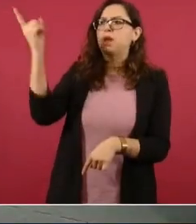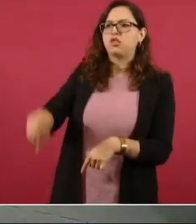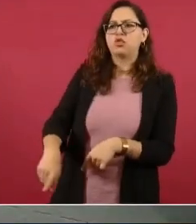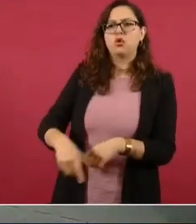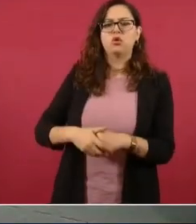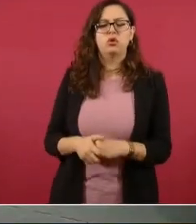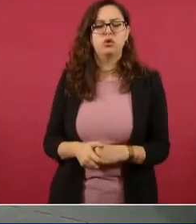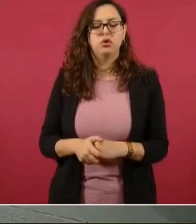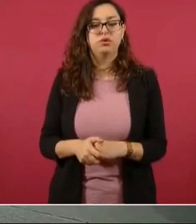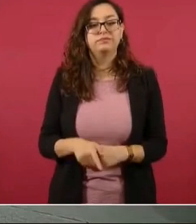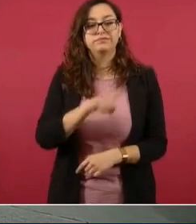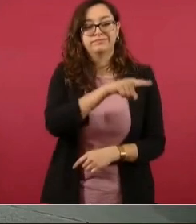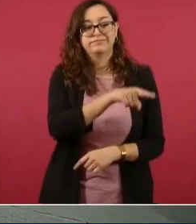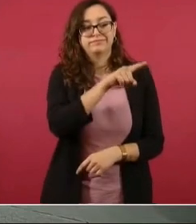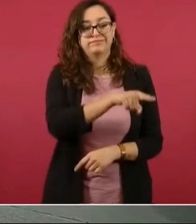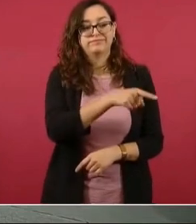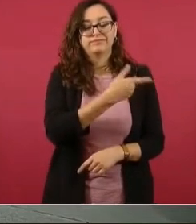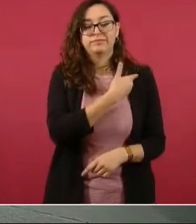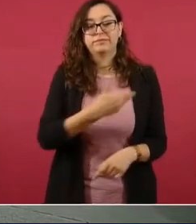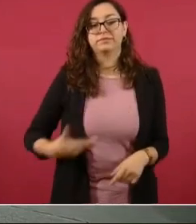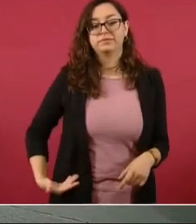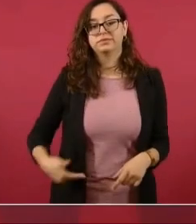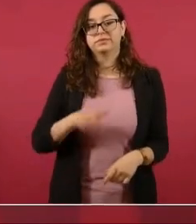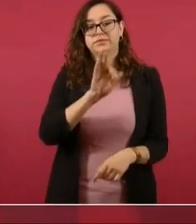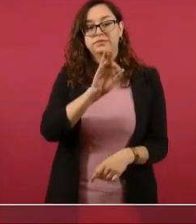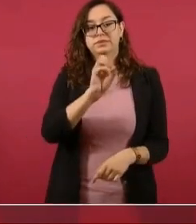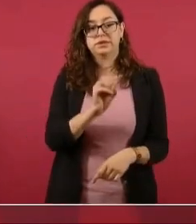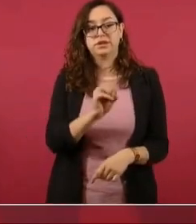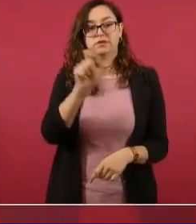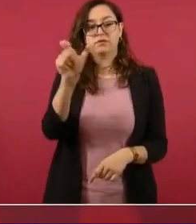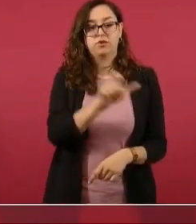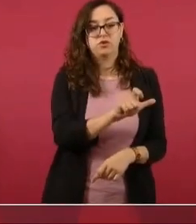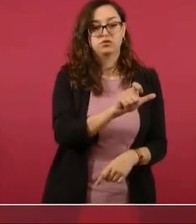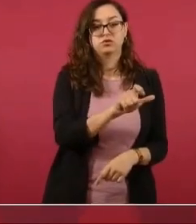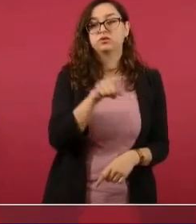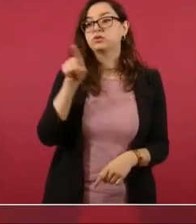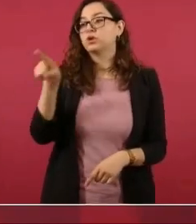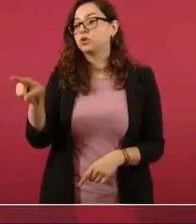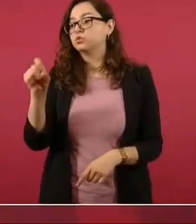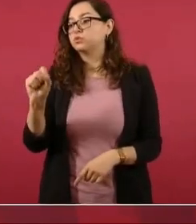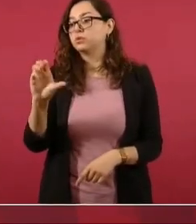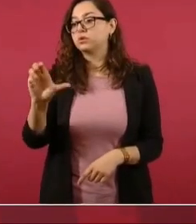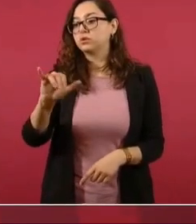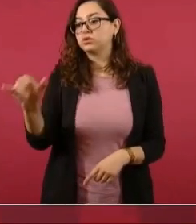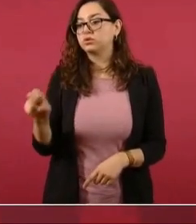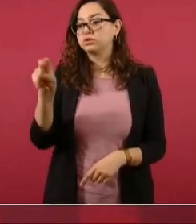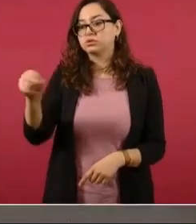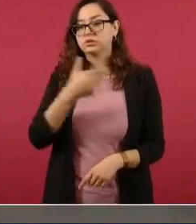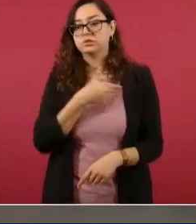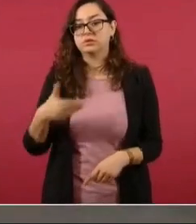Le dio la orden al presidente de la Suprema Corte de Justicia.